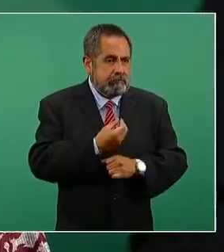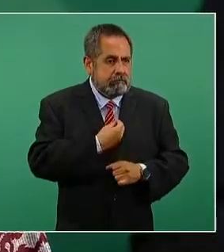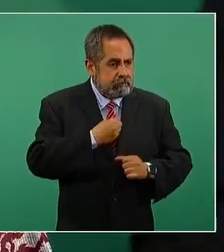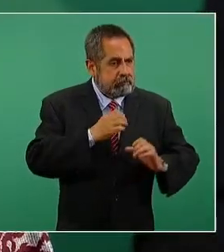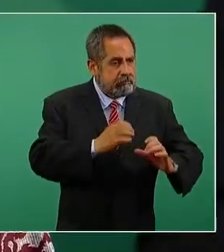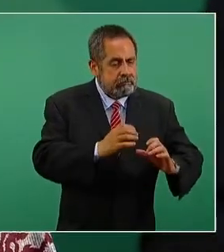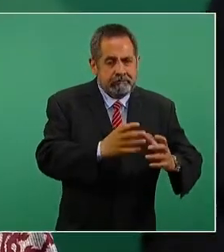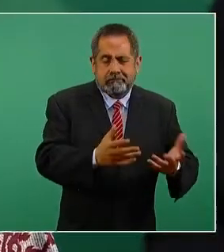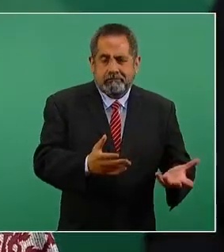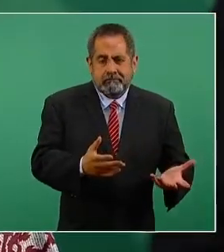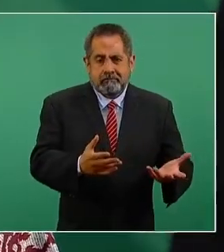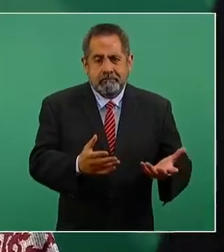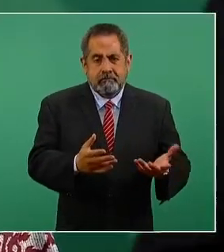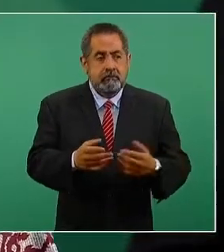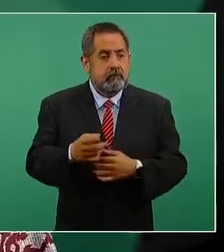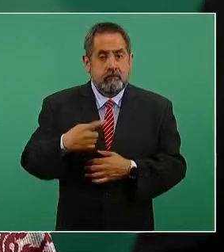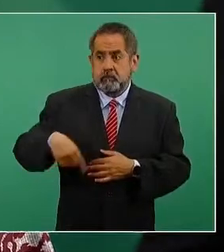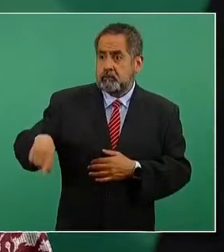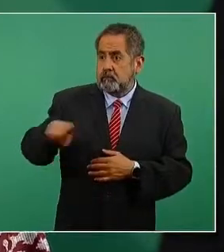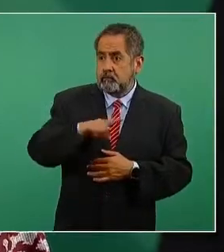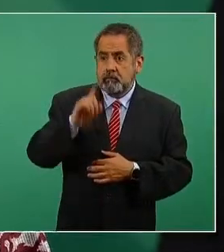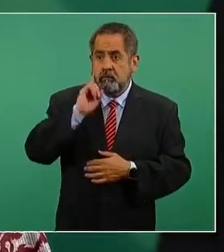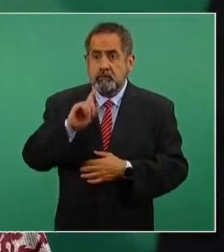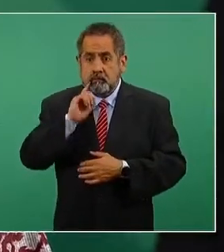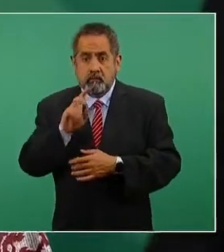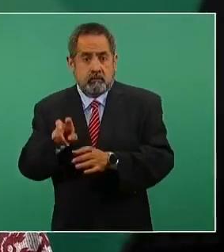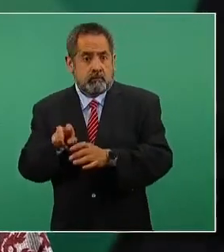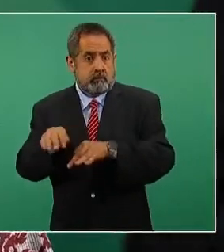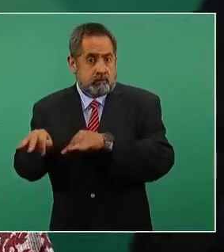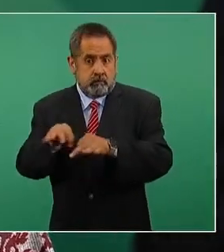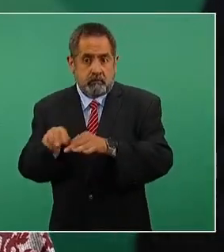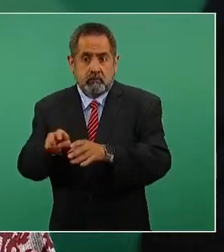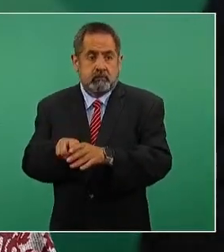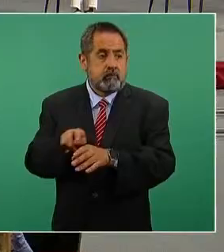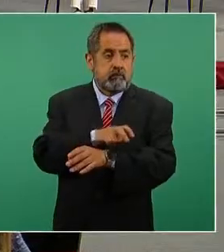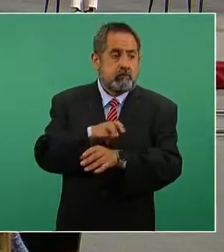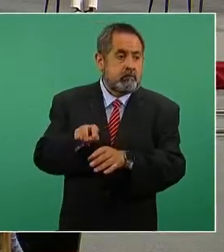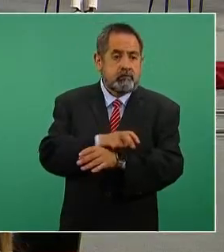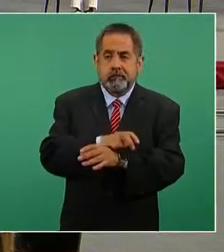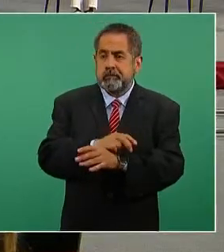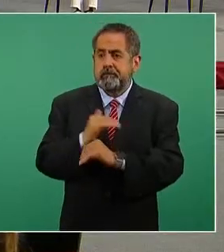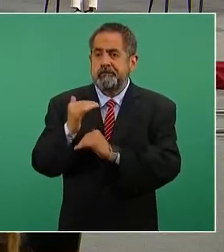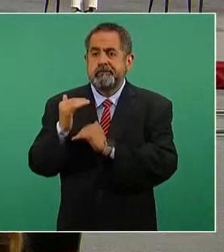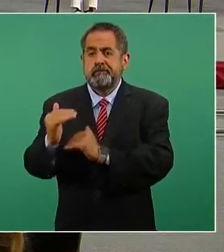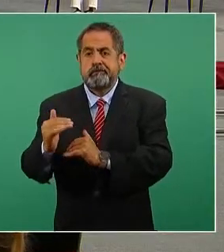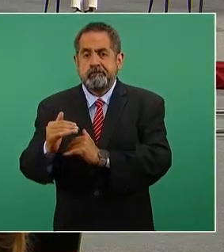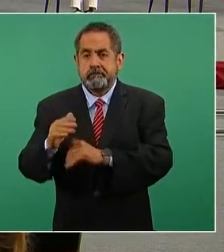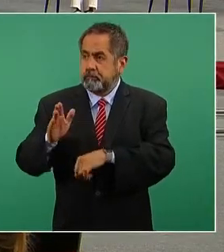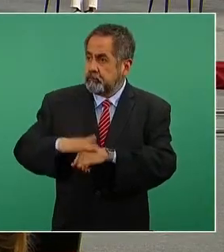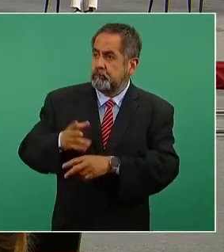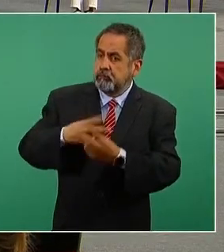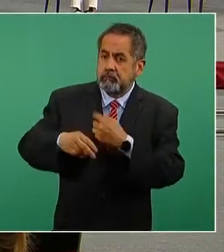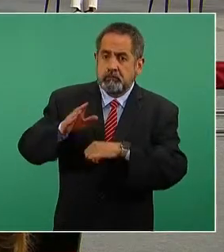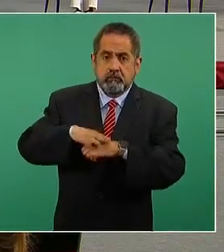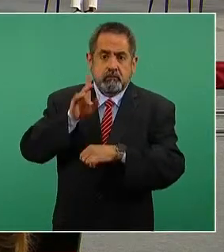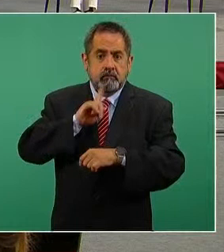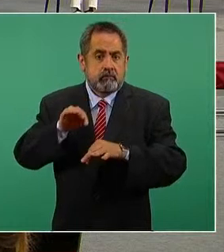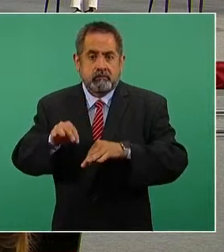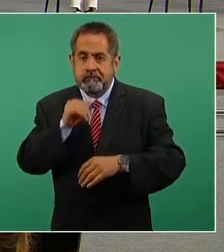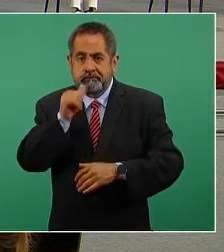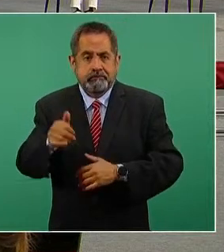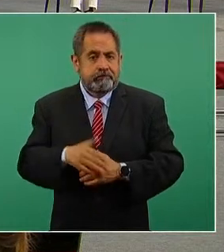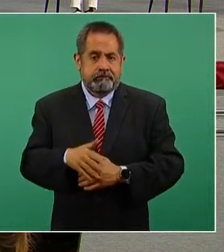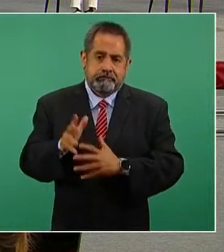participación en la fuerza laboral se ha estagnado y no se ha movido en los últimos 30 años. 20 million